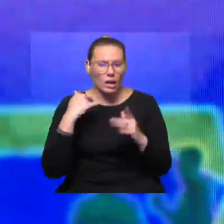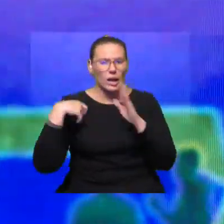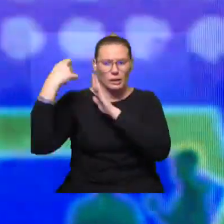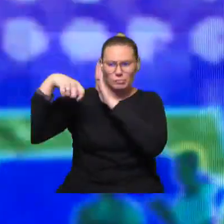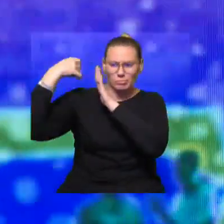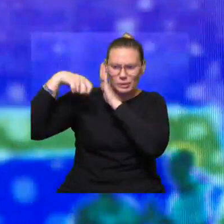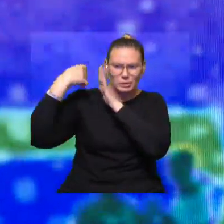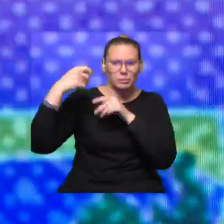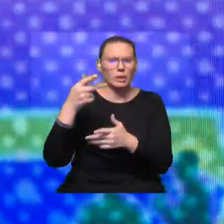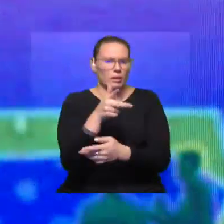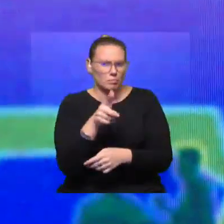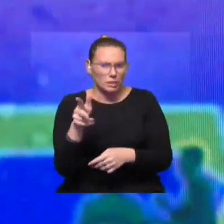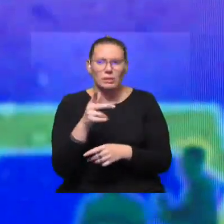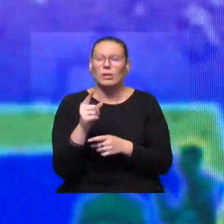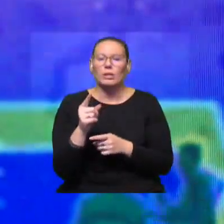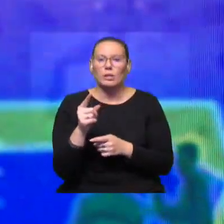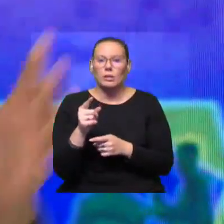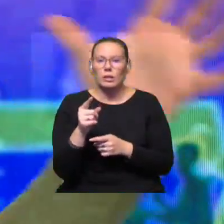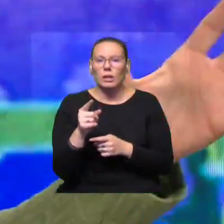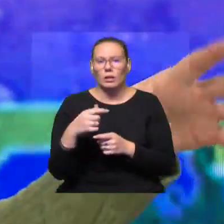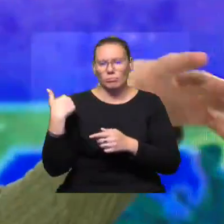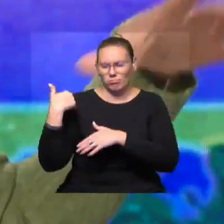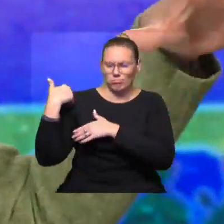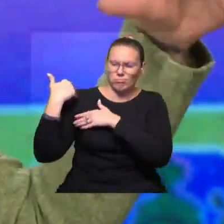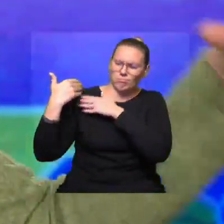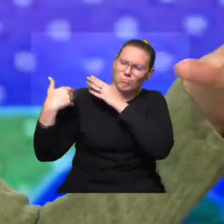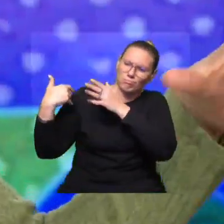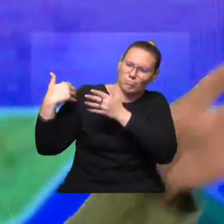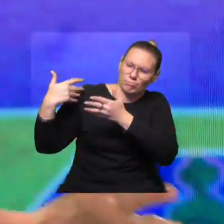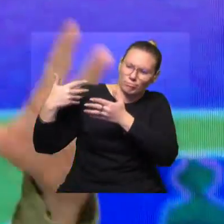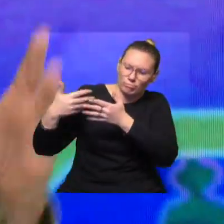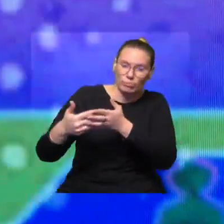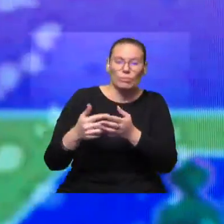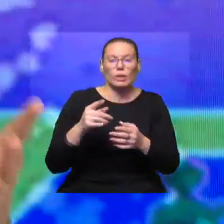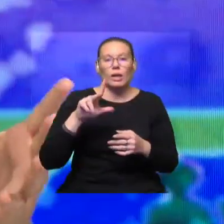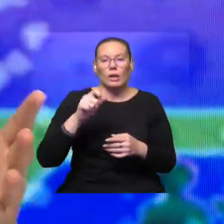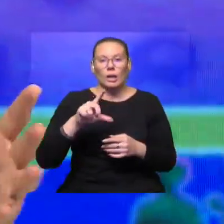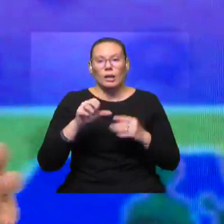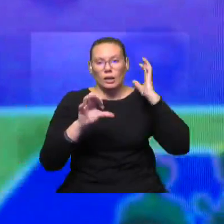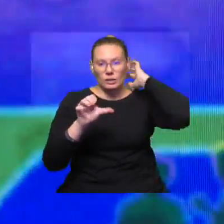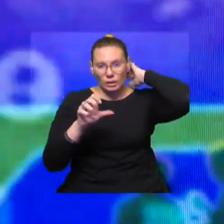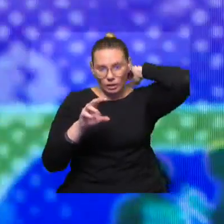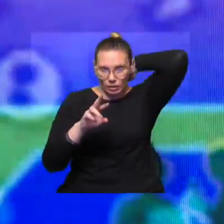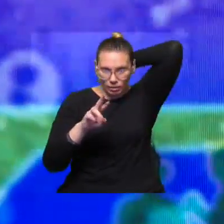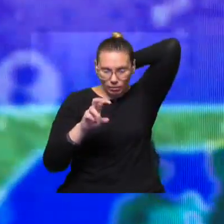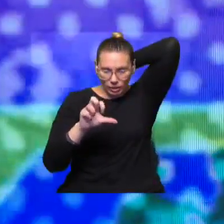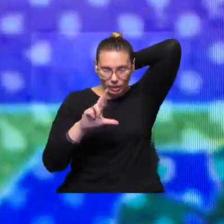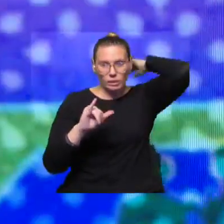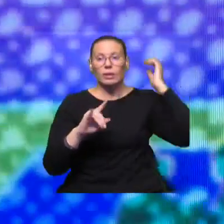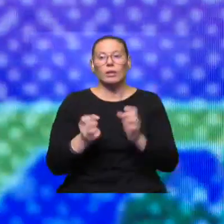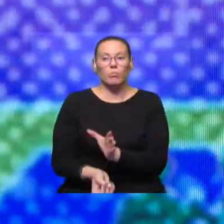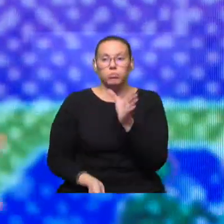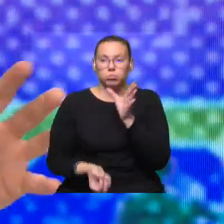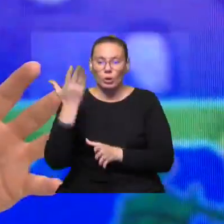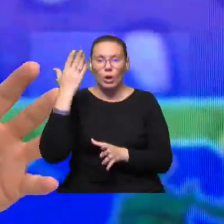de animación este bueno que tiene una trayectoria muy muy larga se llama Lala severi y justamente este creó